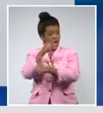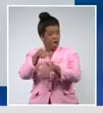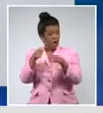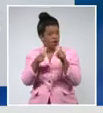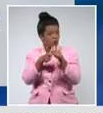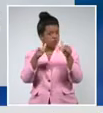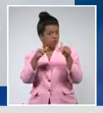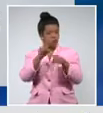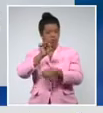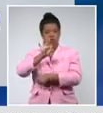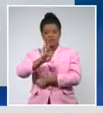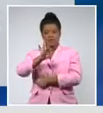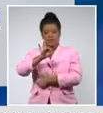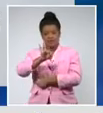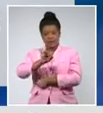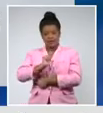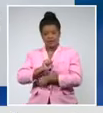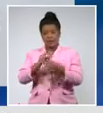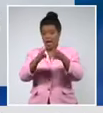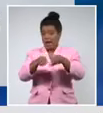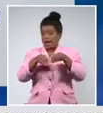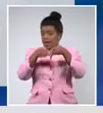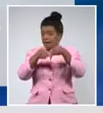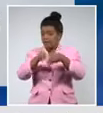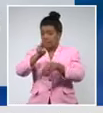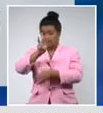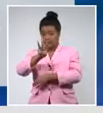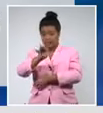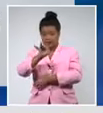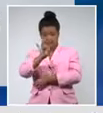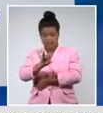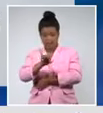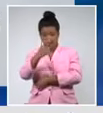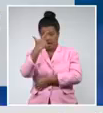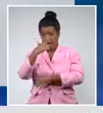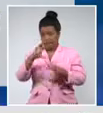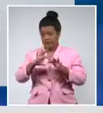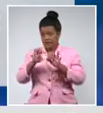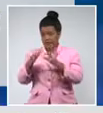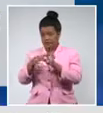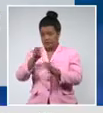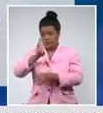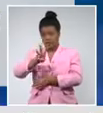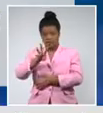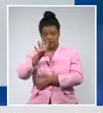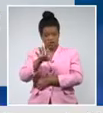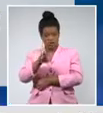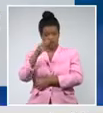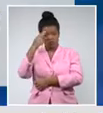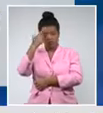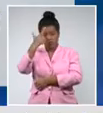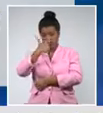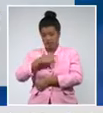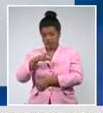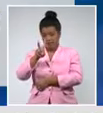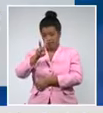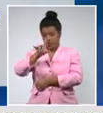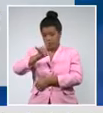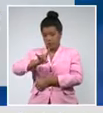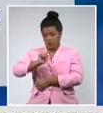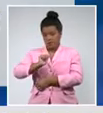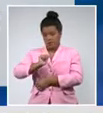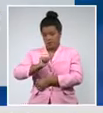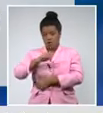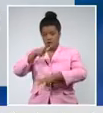87. Granma 37, Artemisa 35, Ciego de Ávila 29,